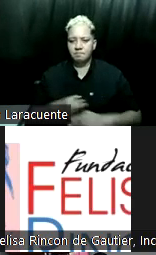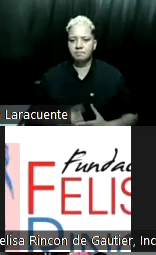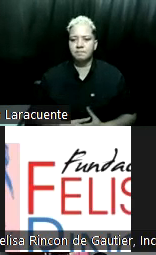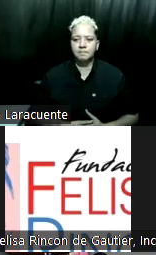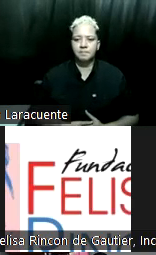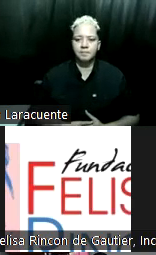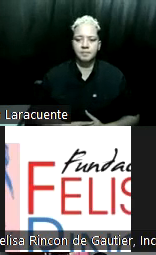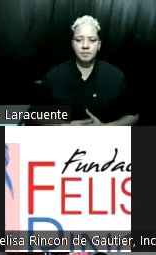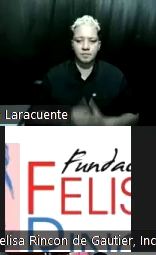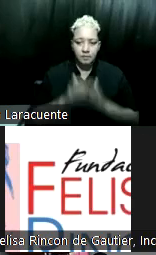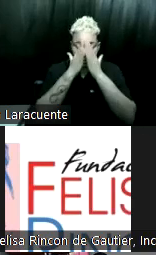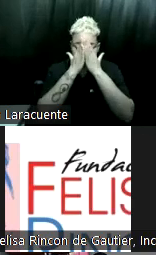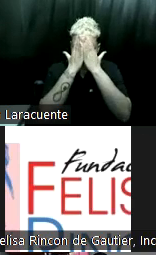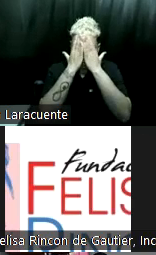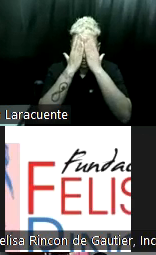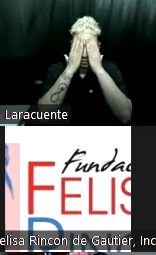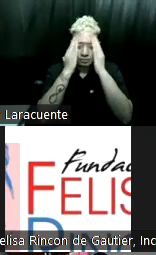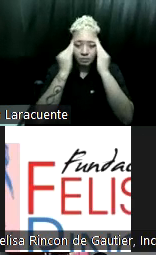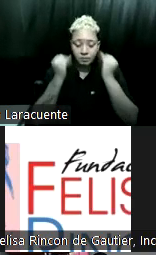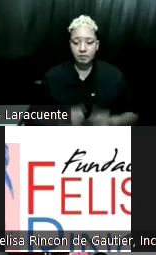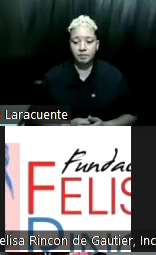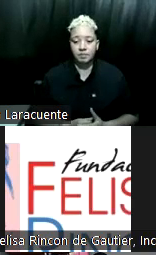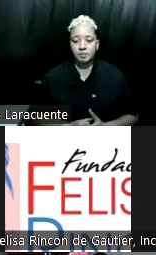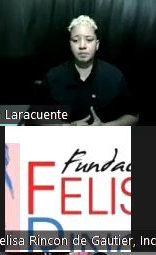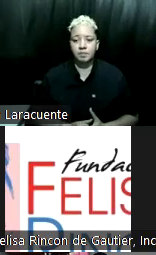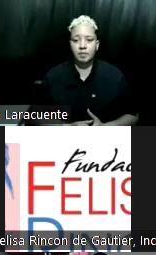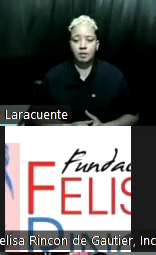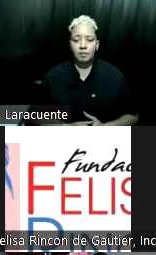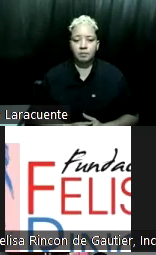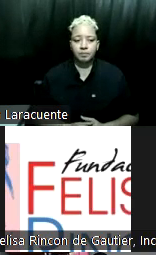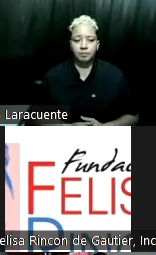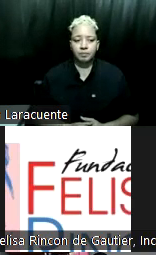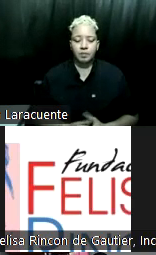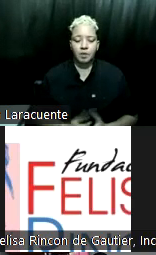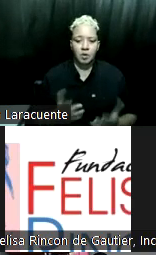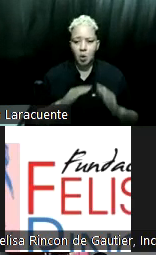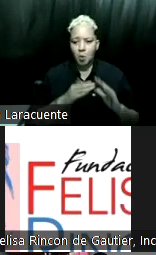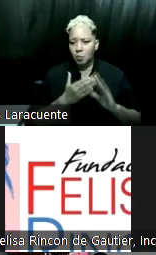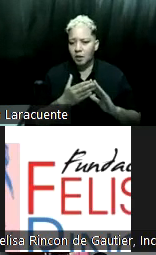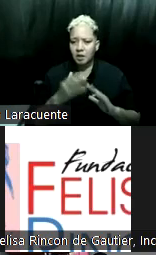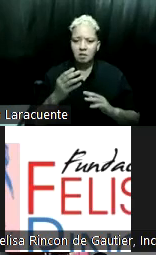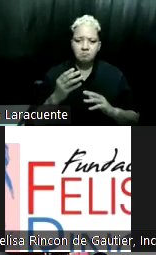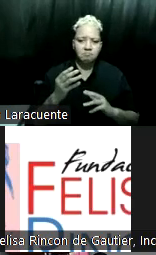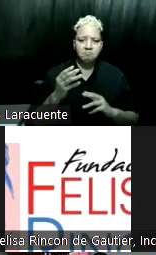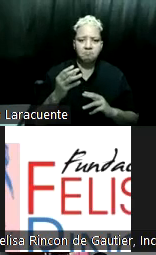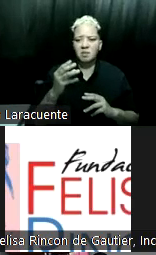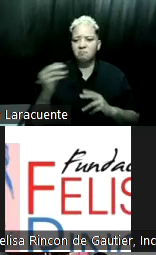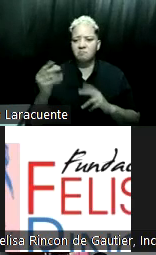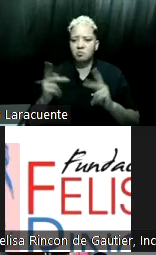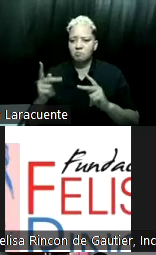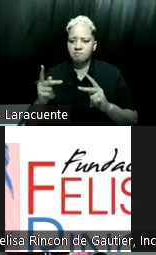eh, a menos, ¿verdad? Había una comunidad quizás de extranjeros, una comunidad pequeña